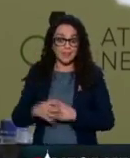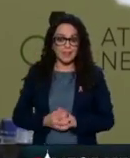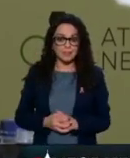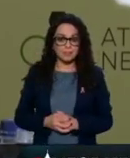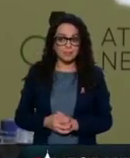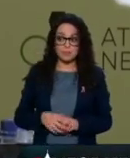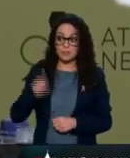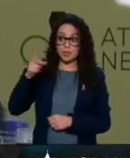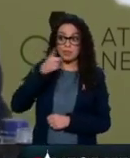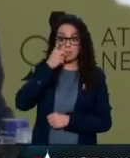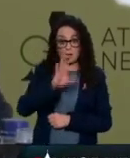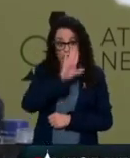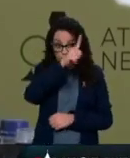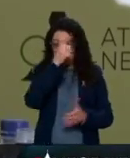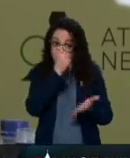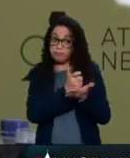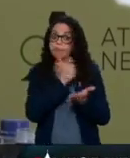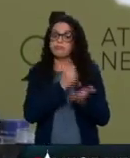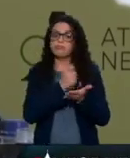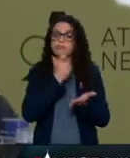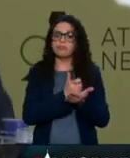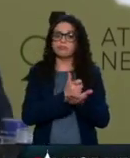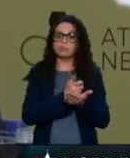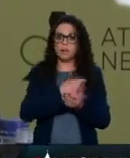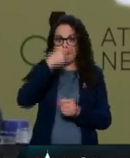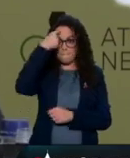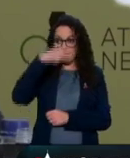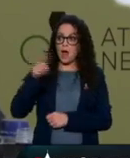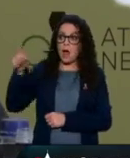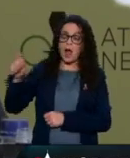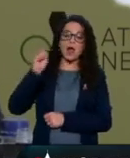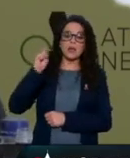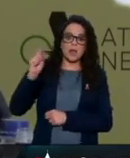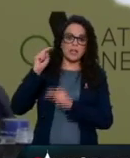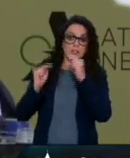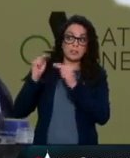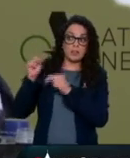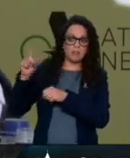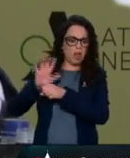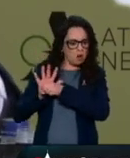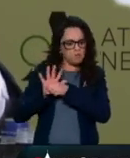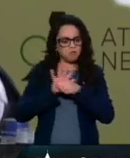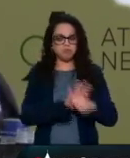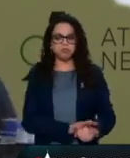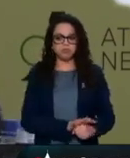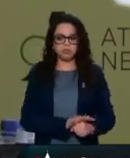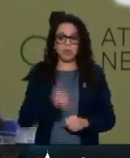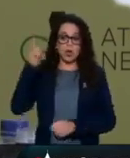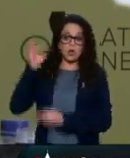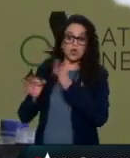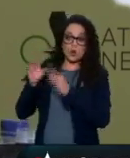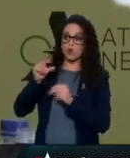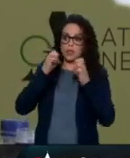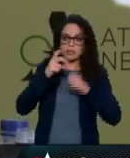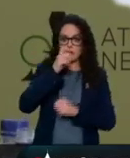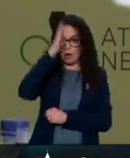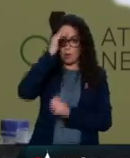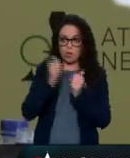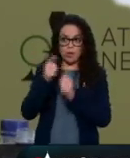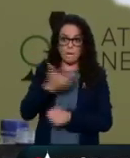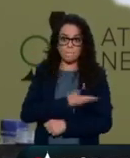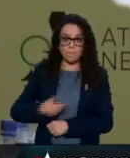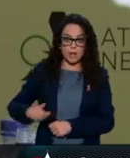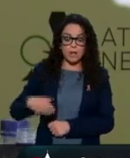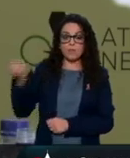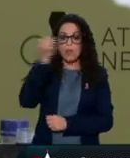de someter a los otros poderes. Ministros de la Corte que se han opuesto a criterios del presidente, que son obligados a